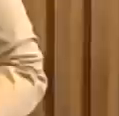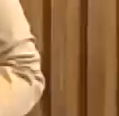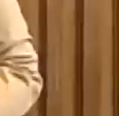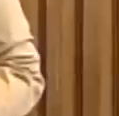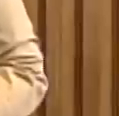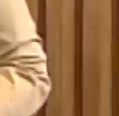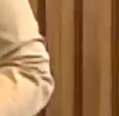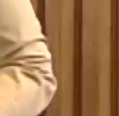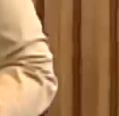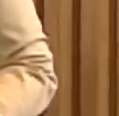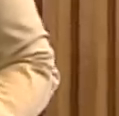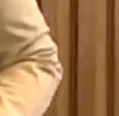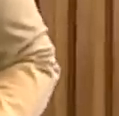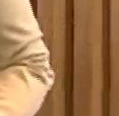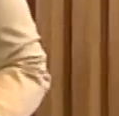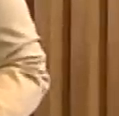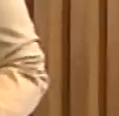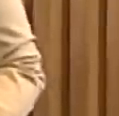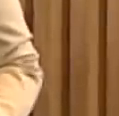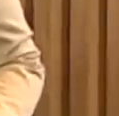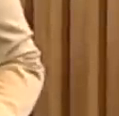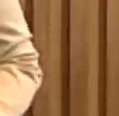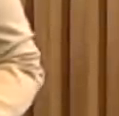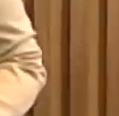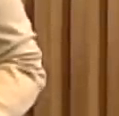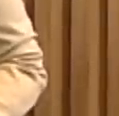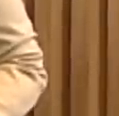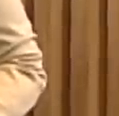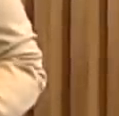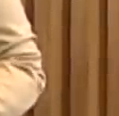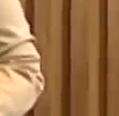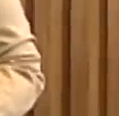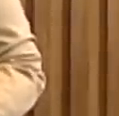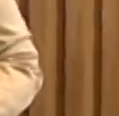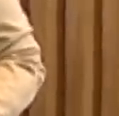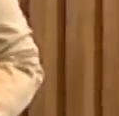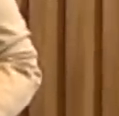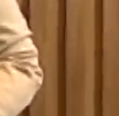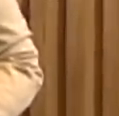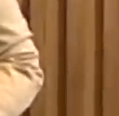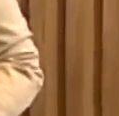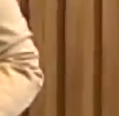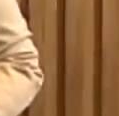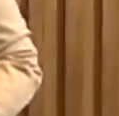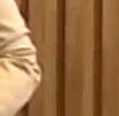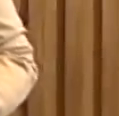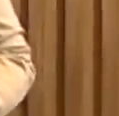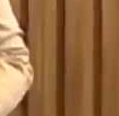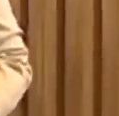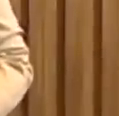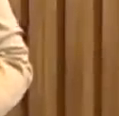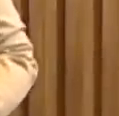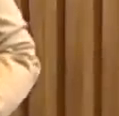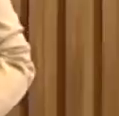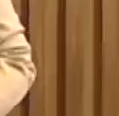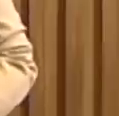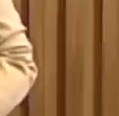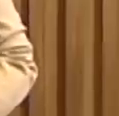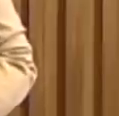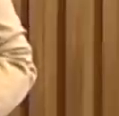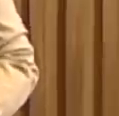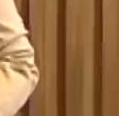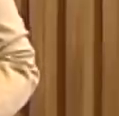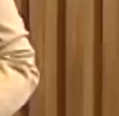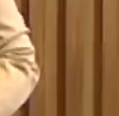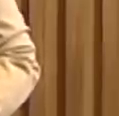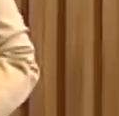Baker. Así es, gracias por el contacto informativo que establecemos a esta hora desde el Ministerio Público. De inmediato vamos a